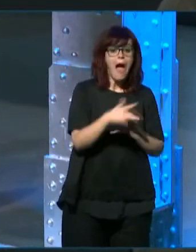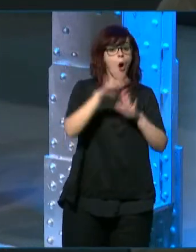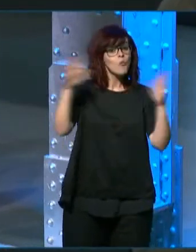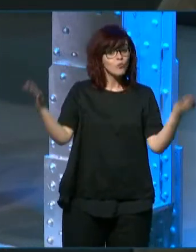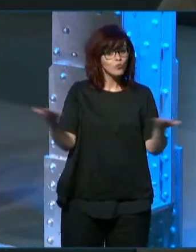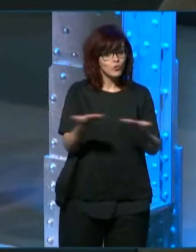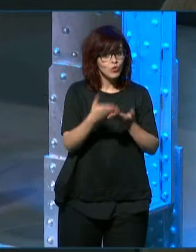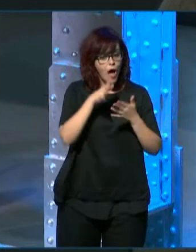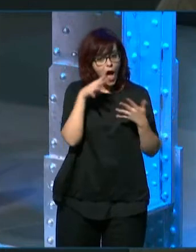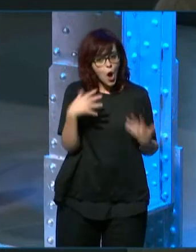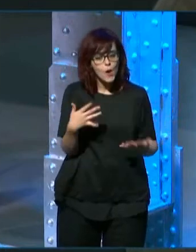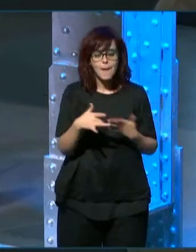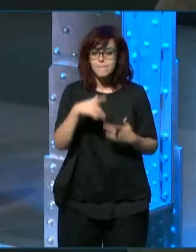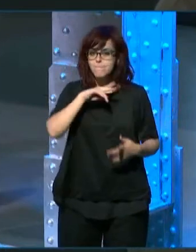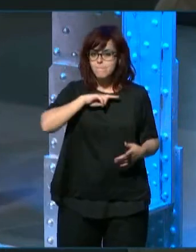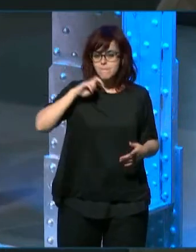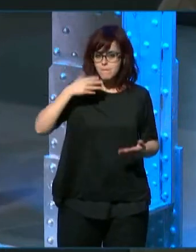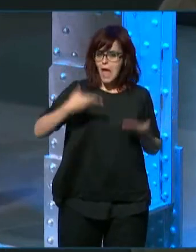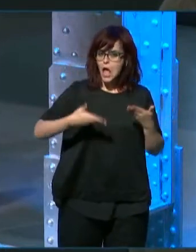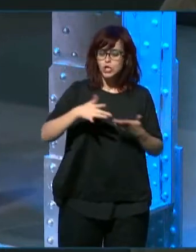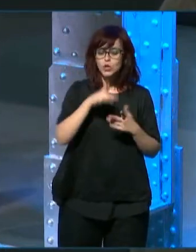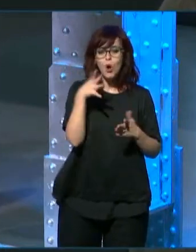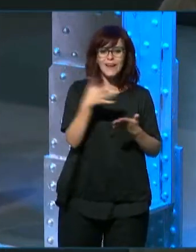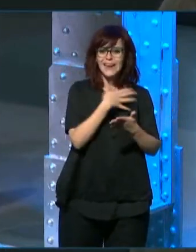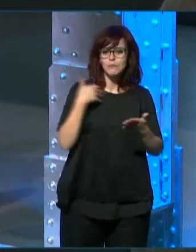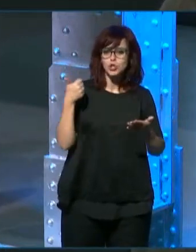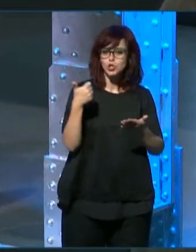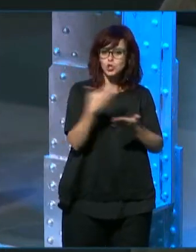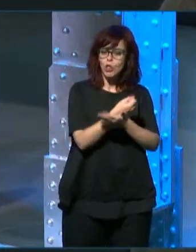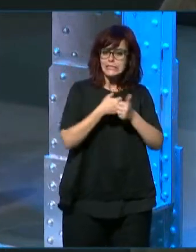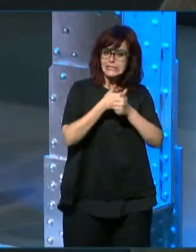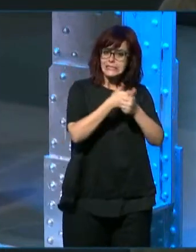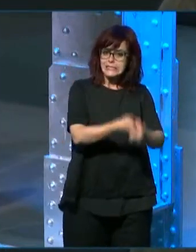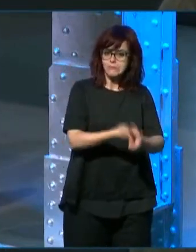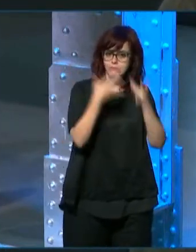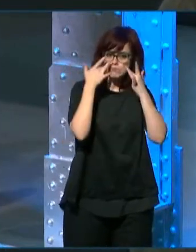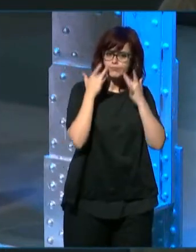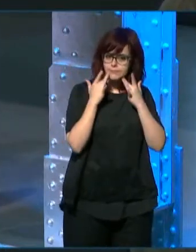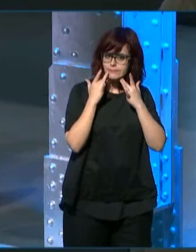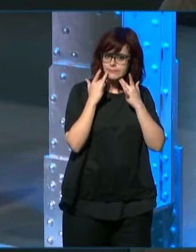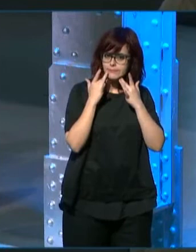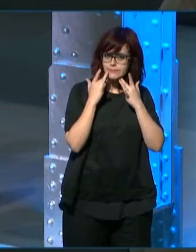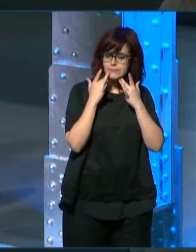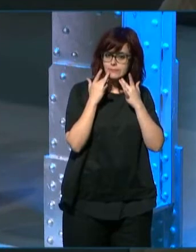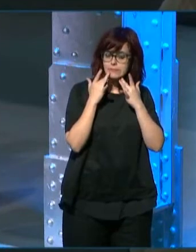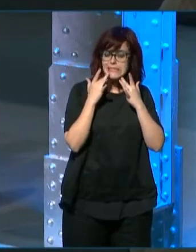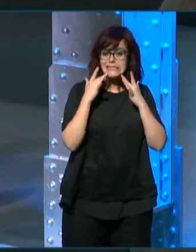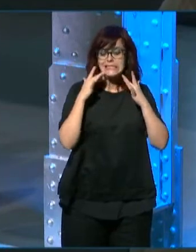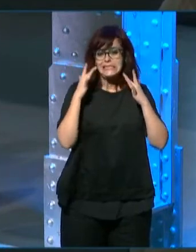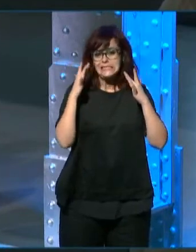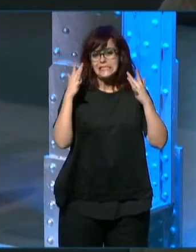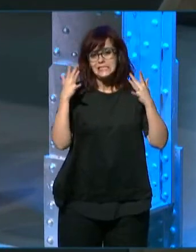veces valoramos mucho la literalidad o lo leemos todo en una clave muy literal y me parece